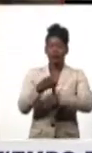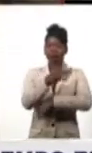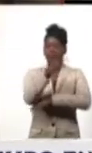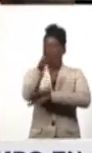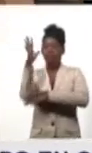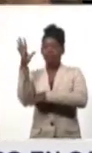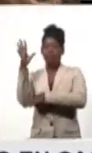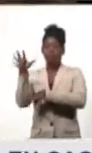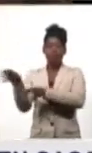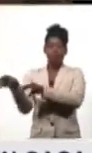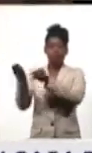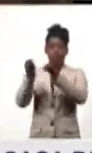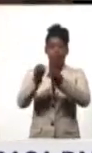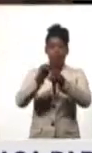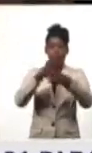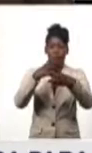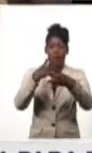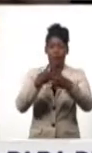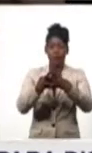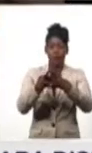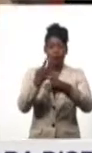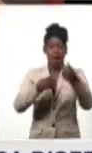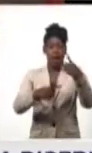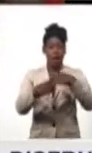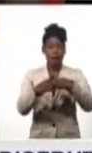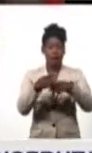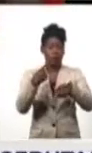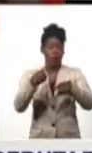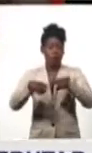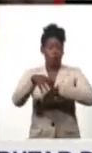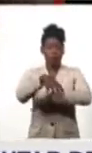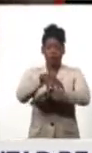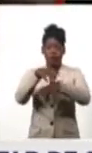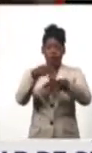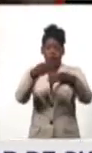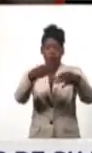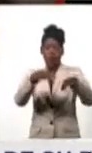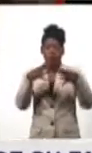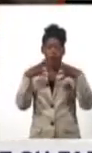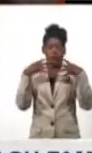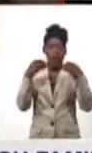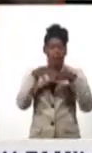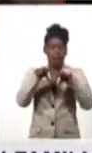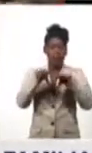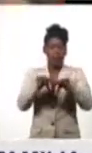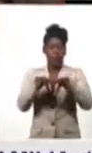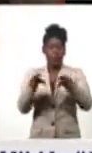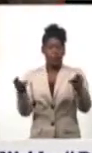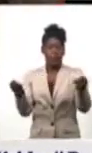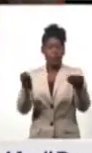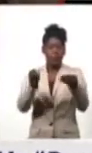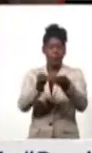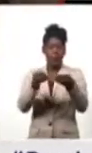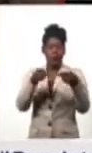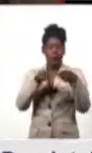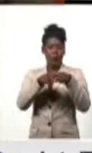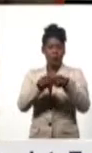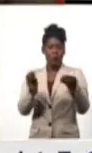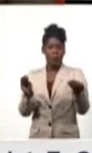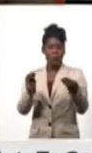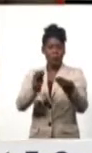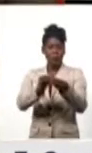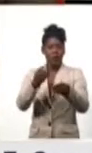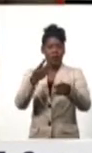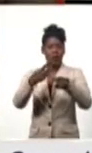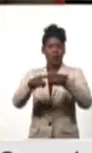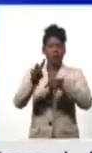en contacto con animales domésticos, por ejemplo, o con los propios humanos, y eso también es causa que puede propiciar la